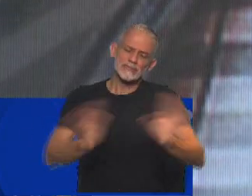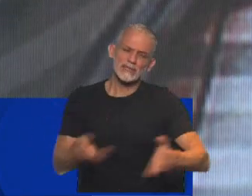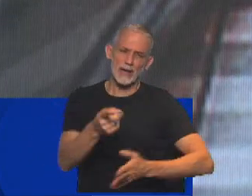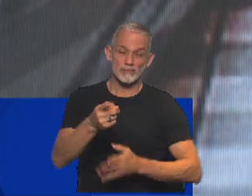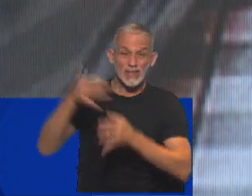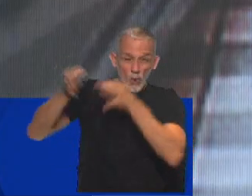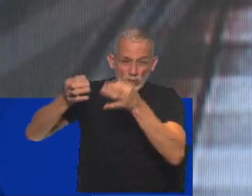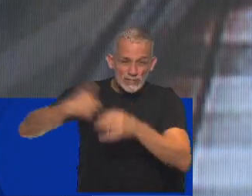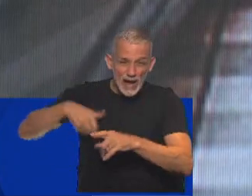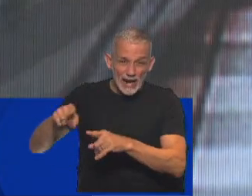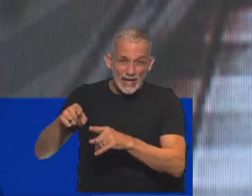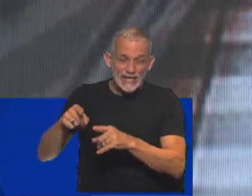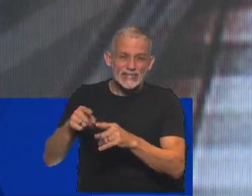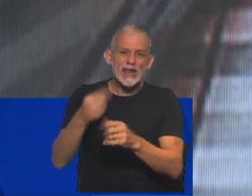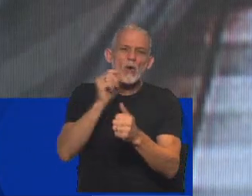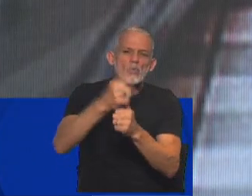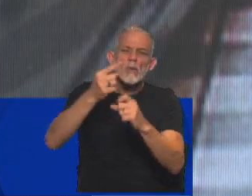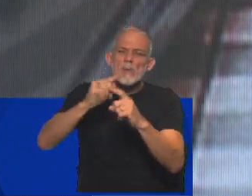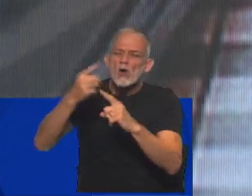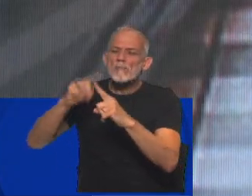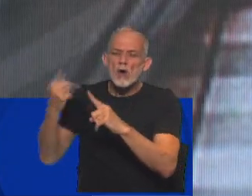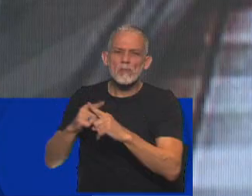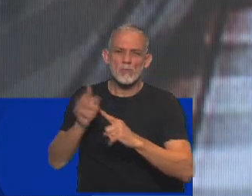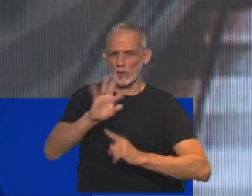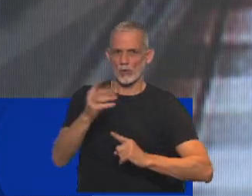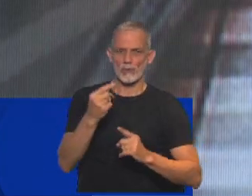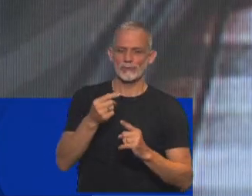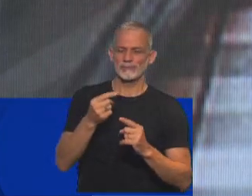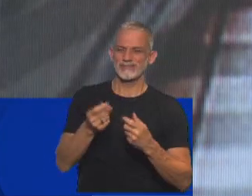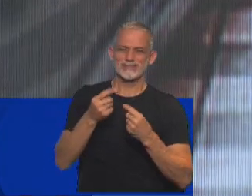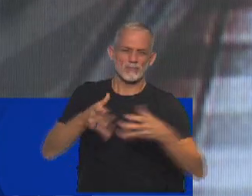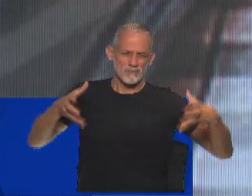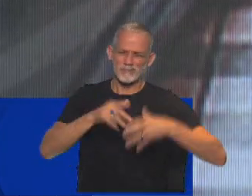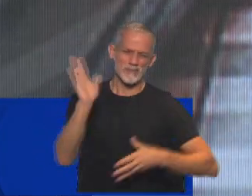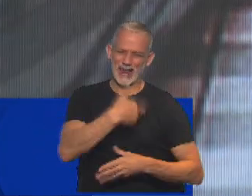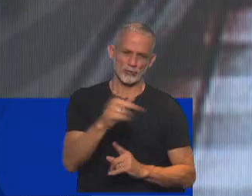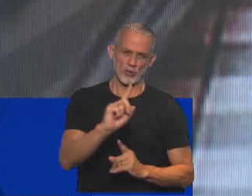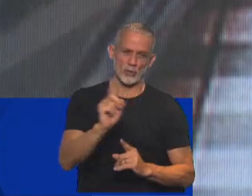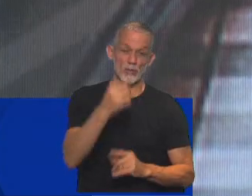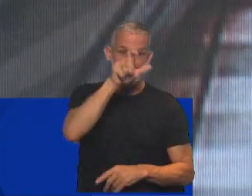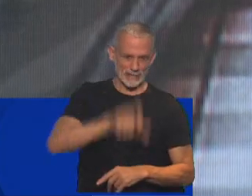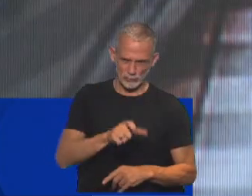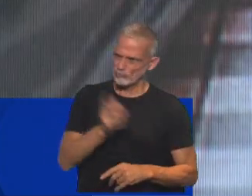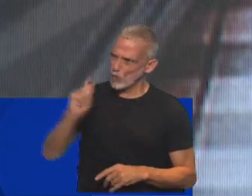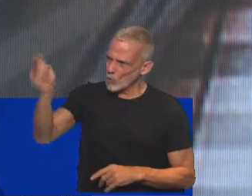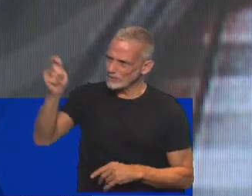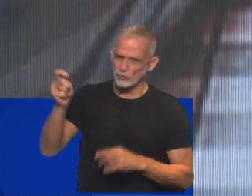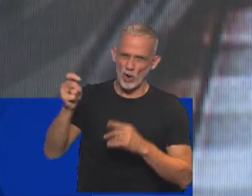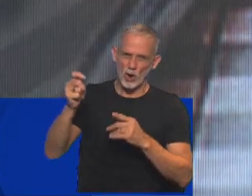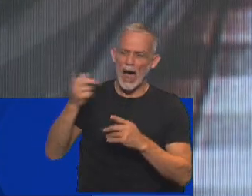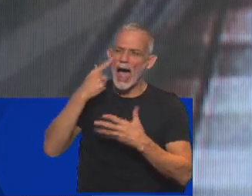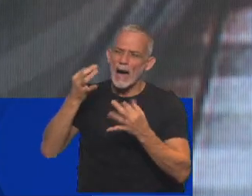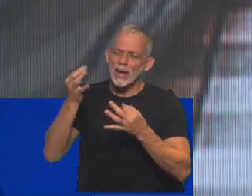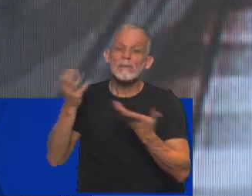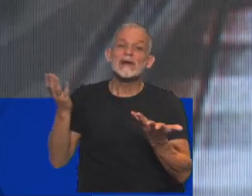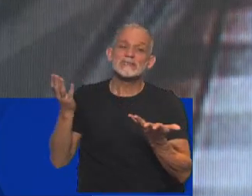en la Argentina es caso por caso. Cuando uno hace un planteo es la persona que fue a litigarlo. Alguien tendría que entrar en esa situación. Y ahí